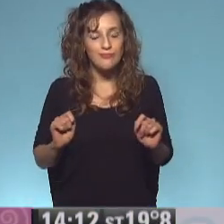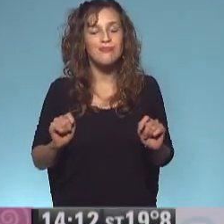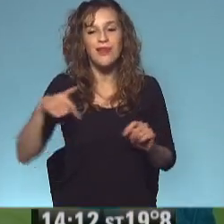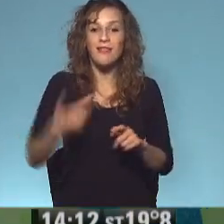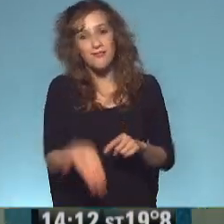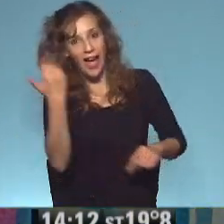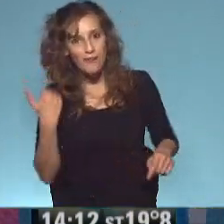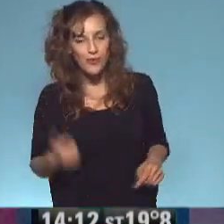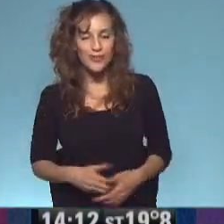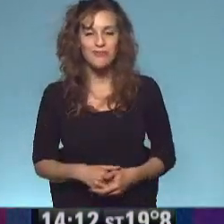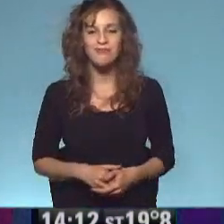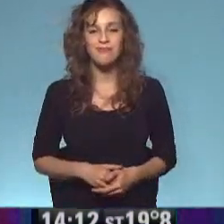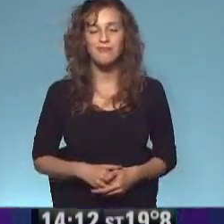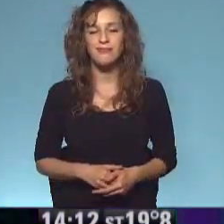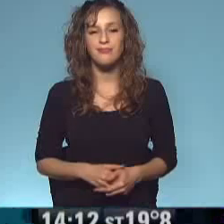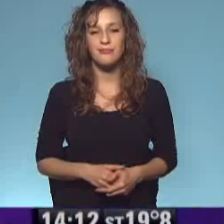¡Vamos!